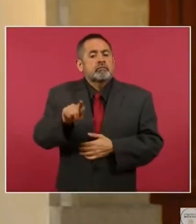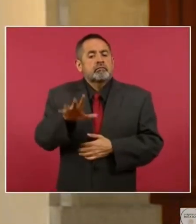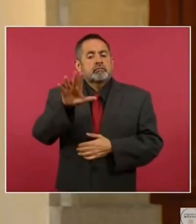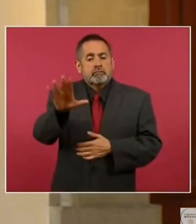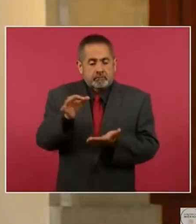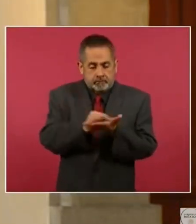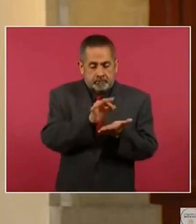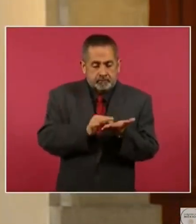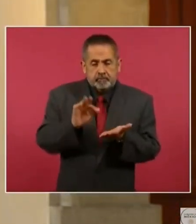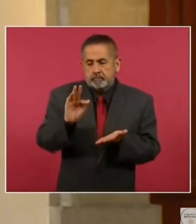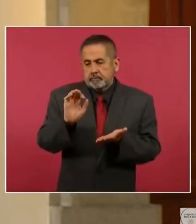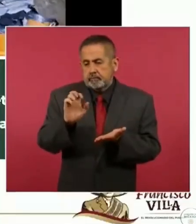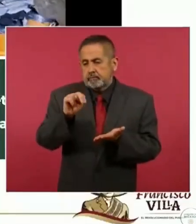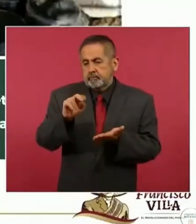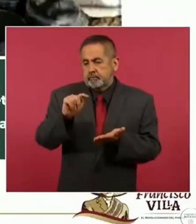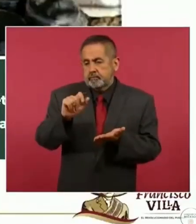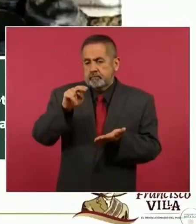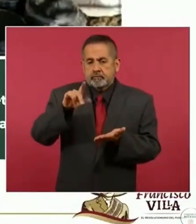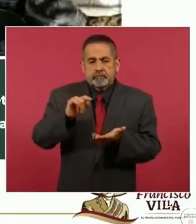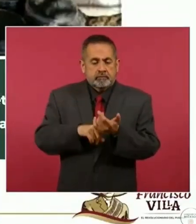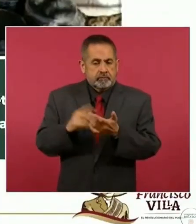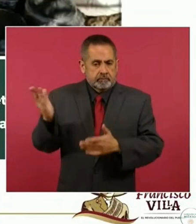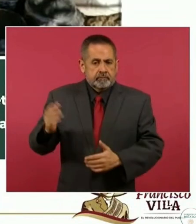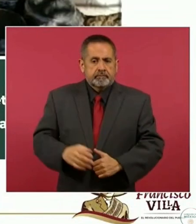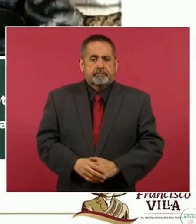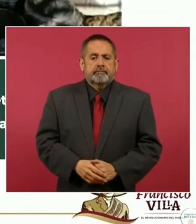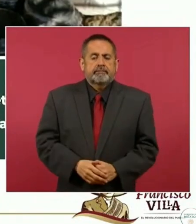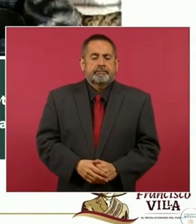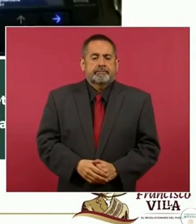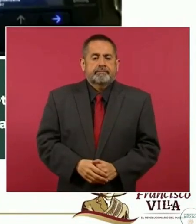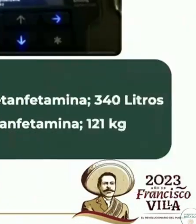714.975 pastillas de fentanilo,